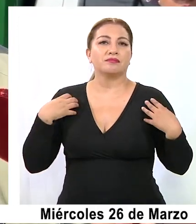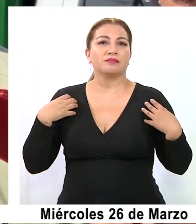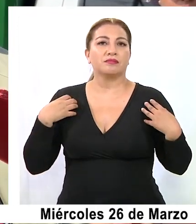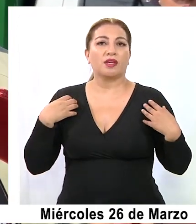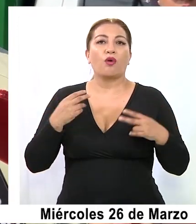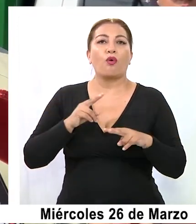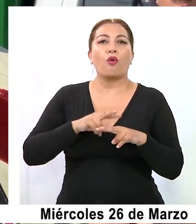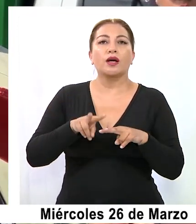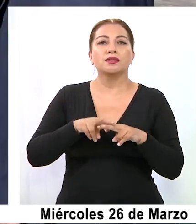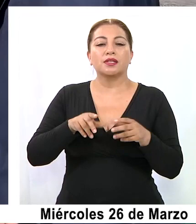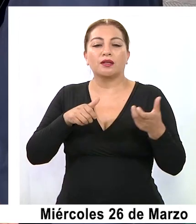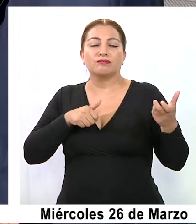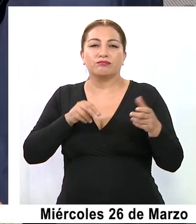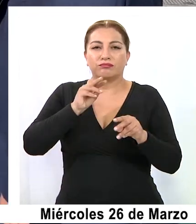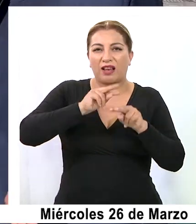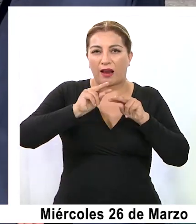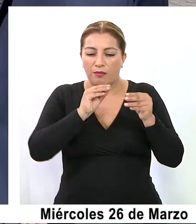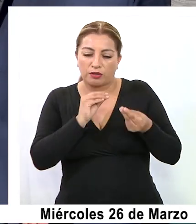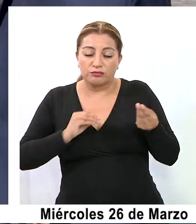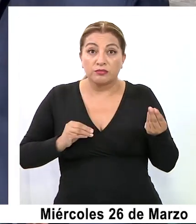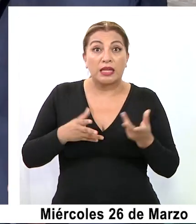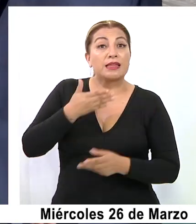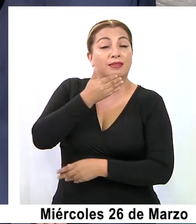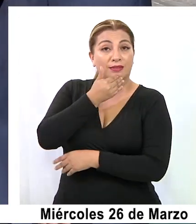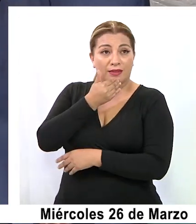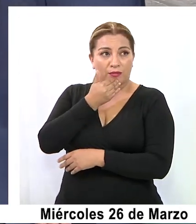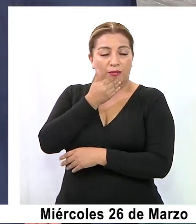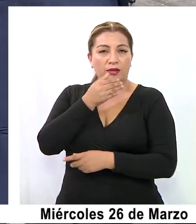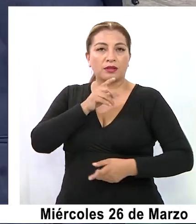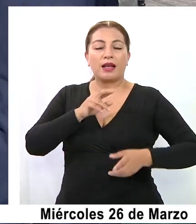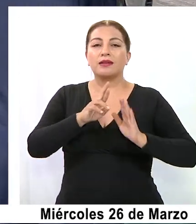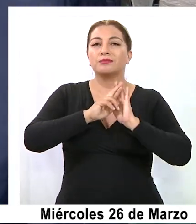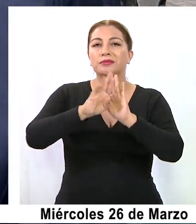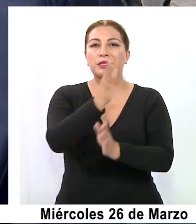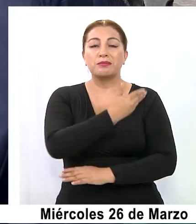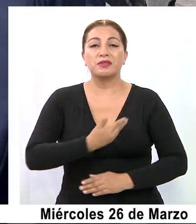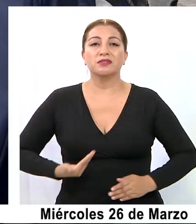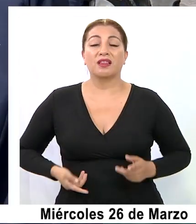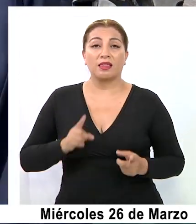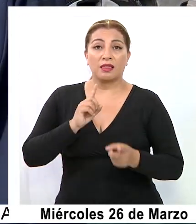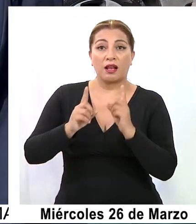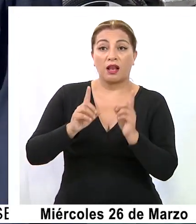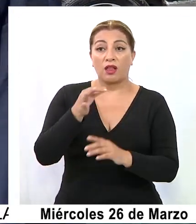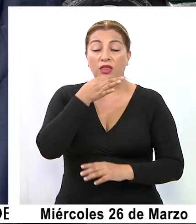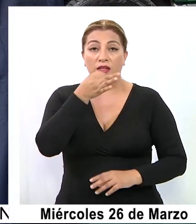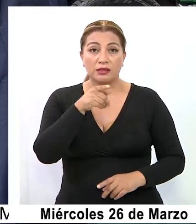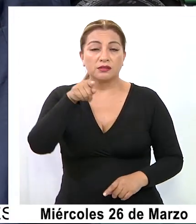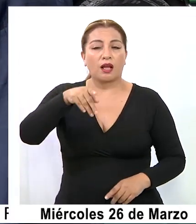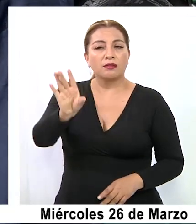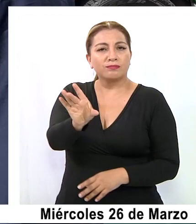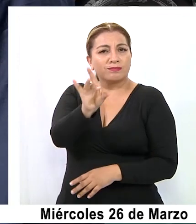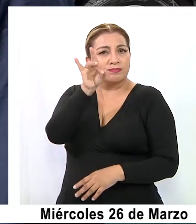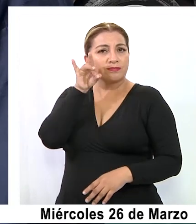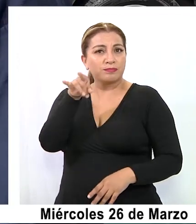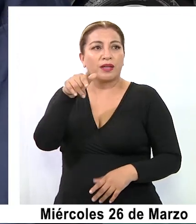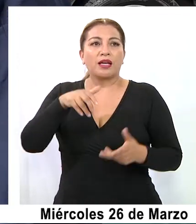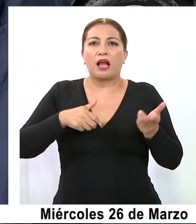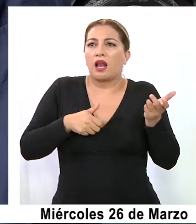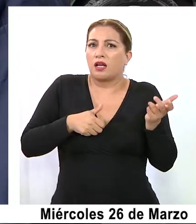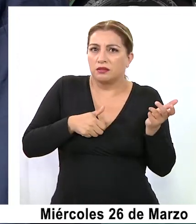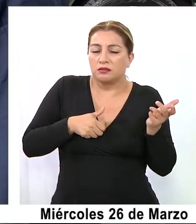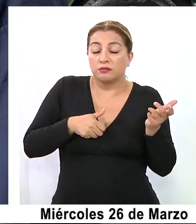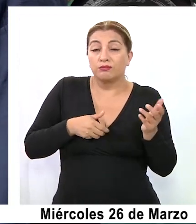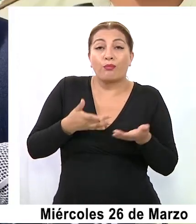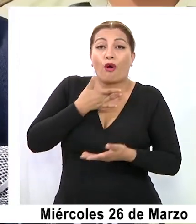o fabrica este tipo de armamento. Por su parte, el delegado presidencial destacó que el descubrimiento de este armamento